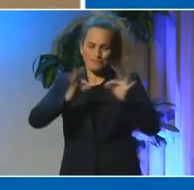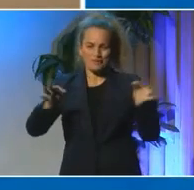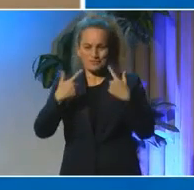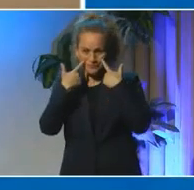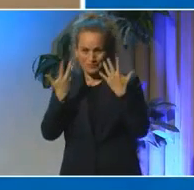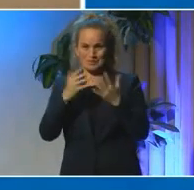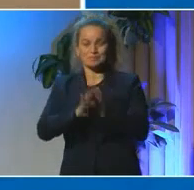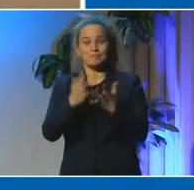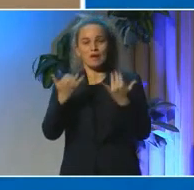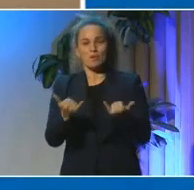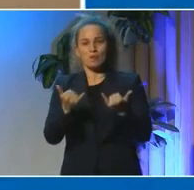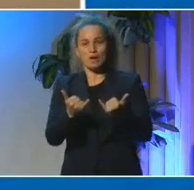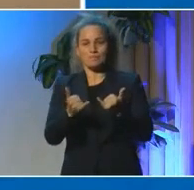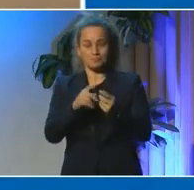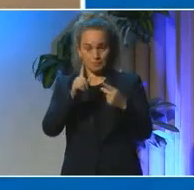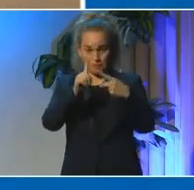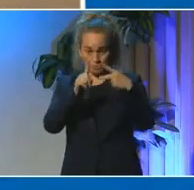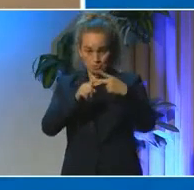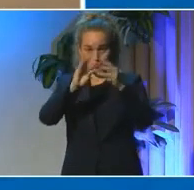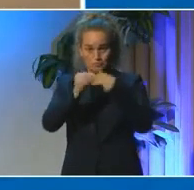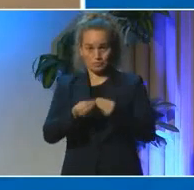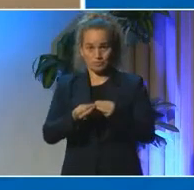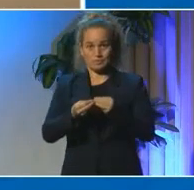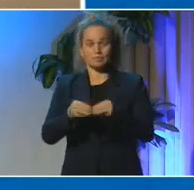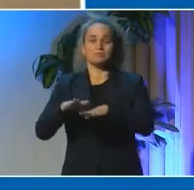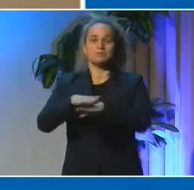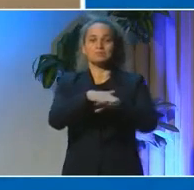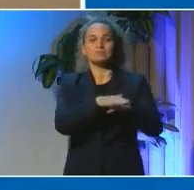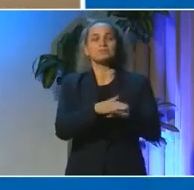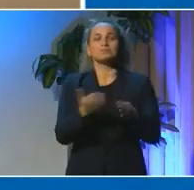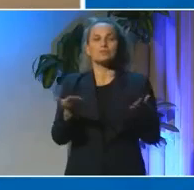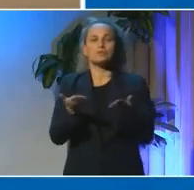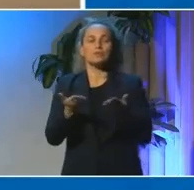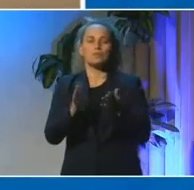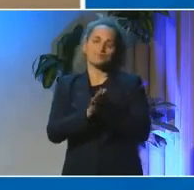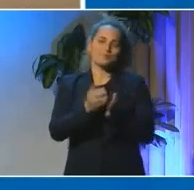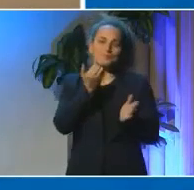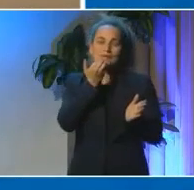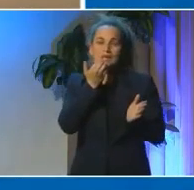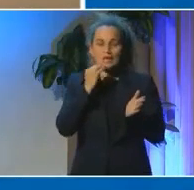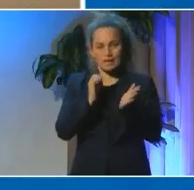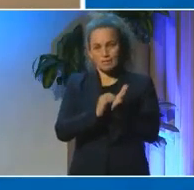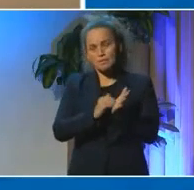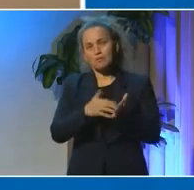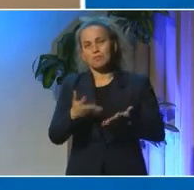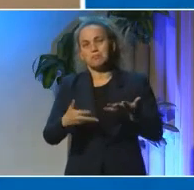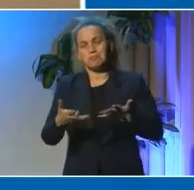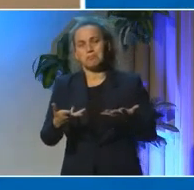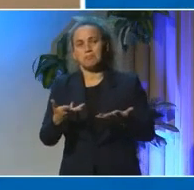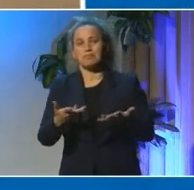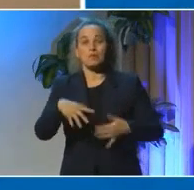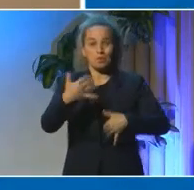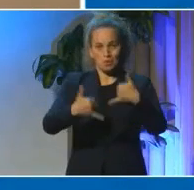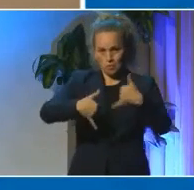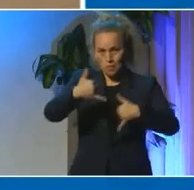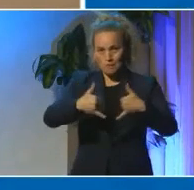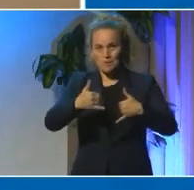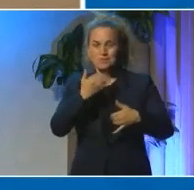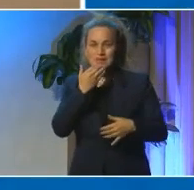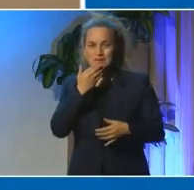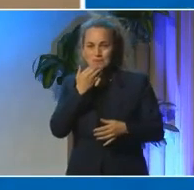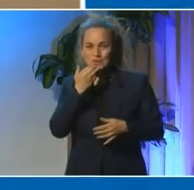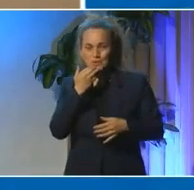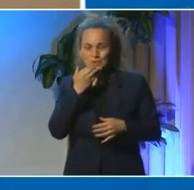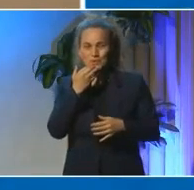es hay dos caminos es y como funciona la el jueguito ese que muchos de pronto jugamos acá La Pirinola